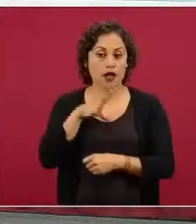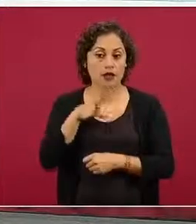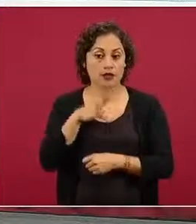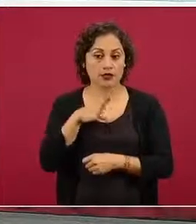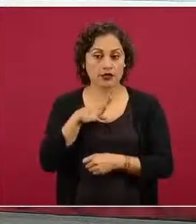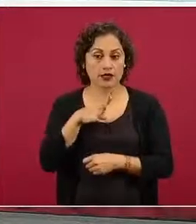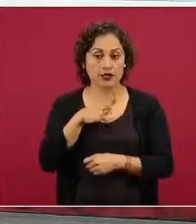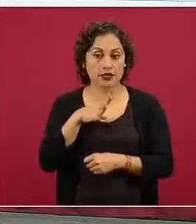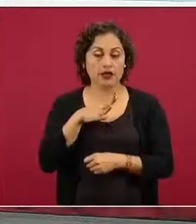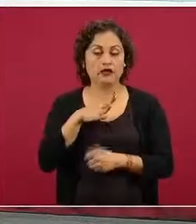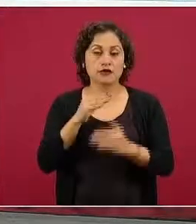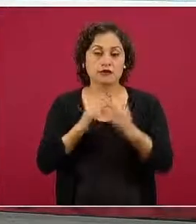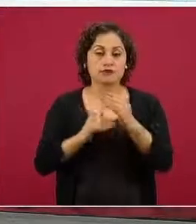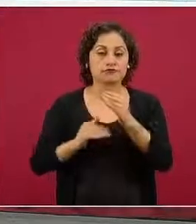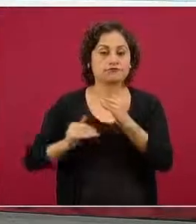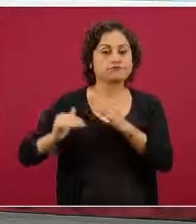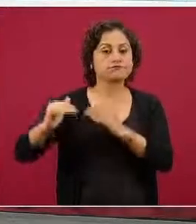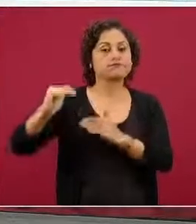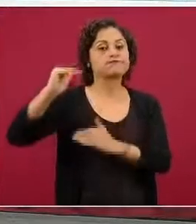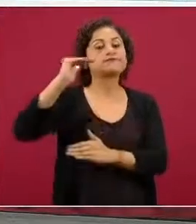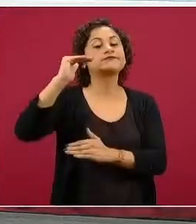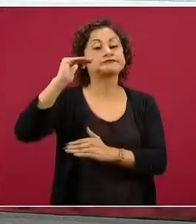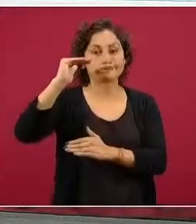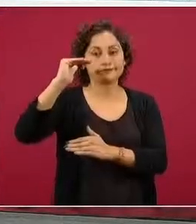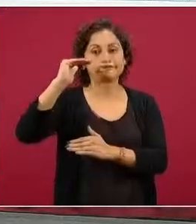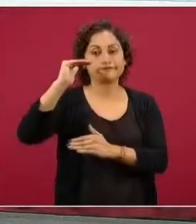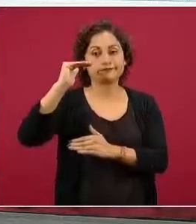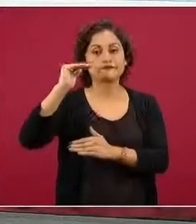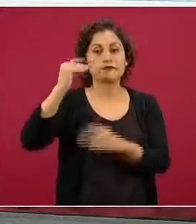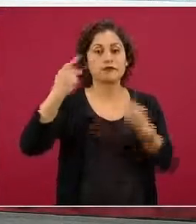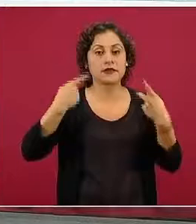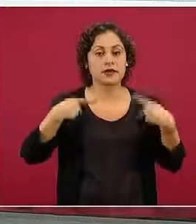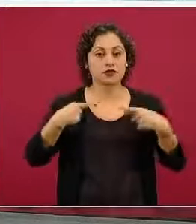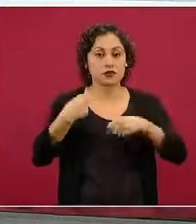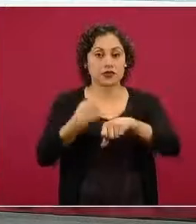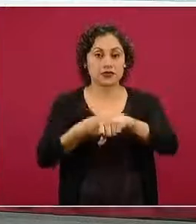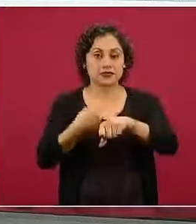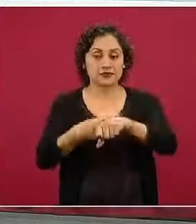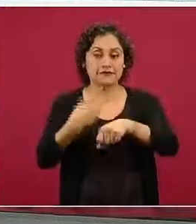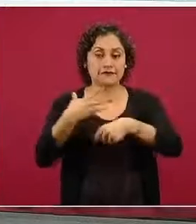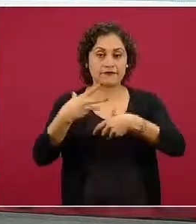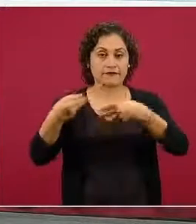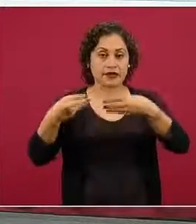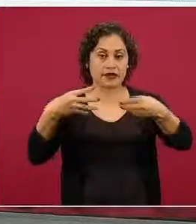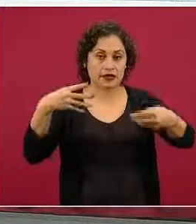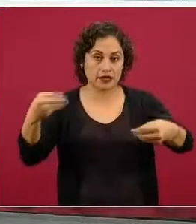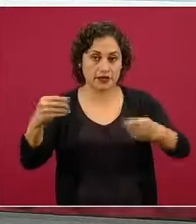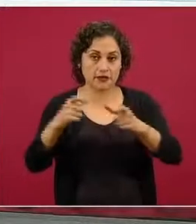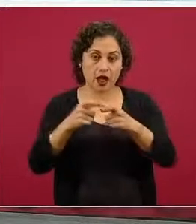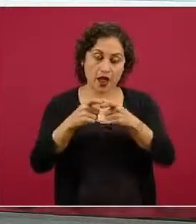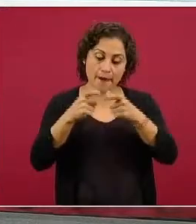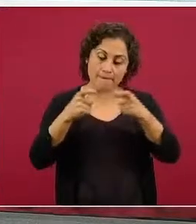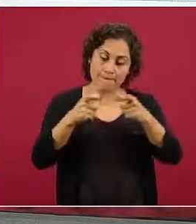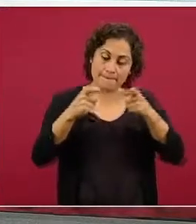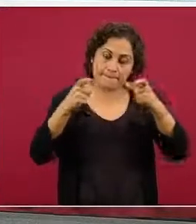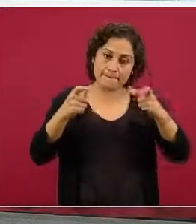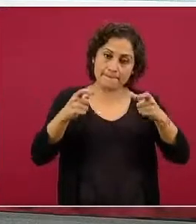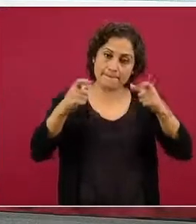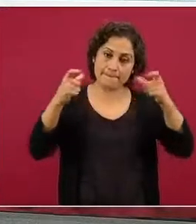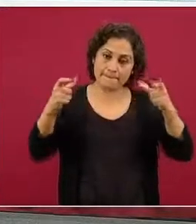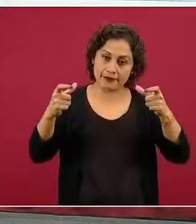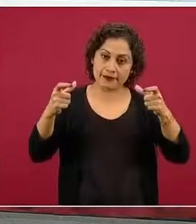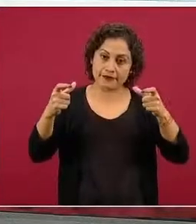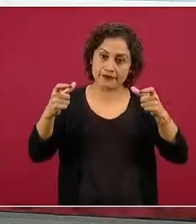esta segunda ola de casos confirmados en Europa creció mucho